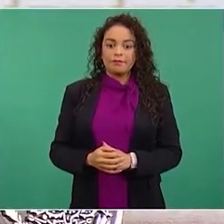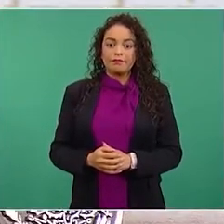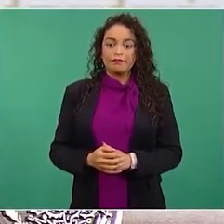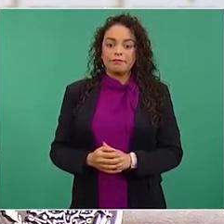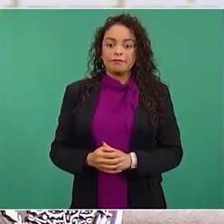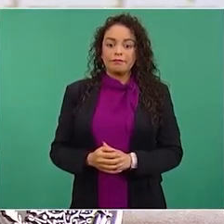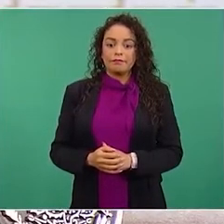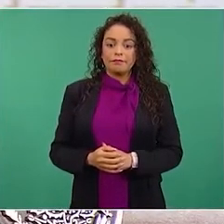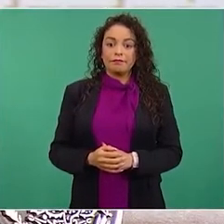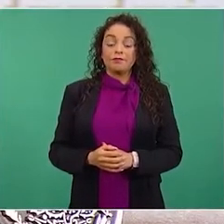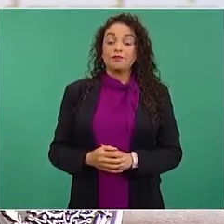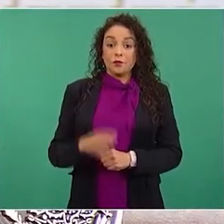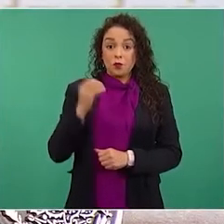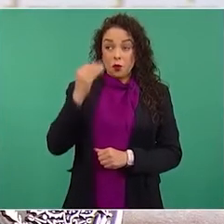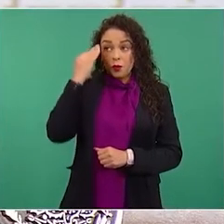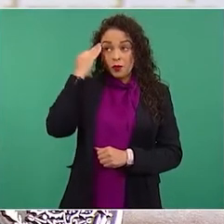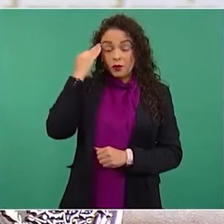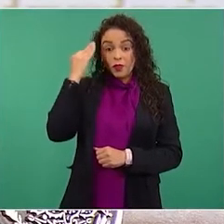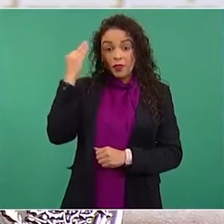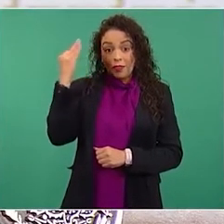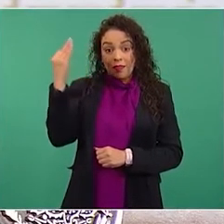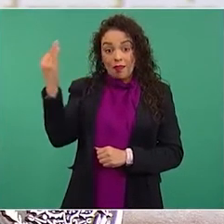sin estar en el Zócalo.